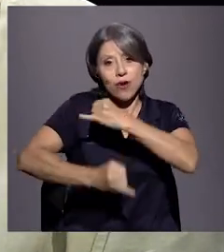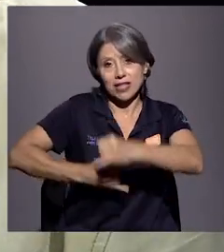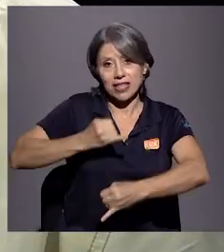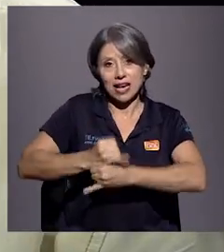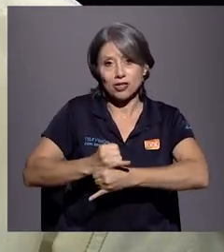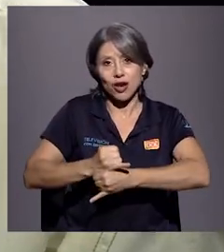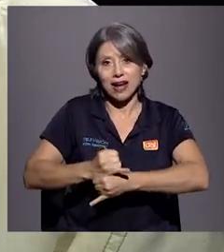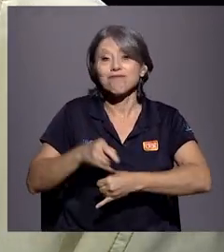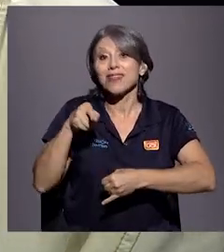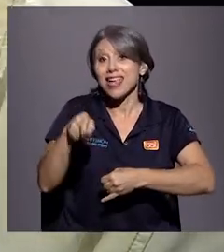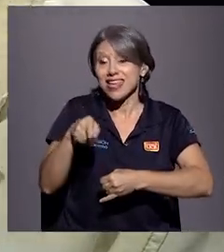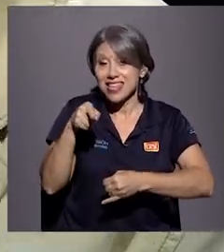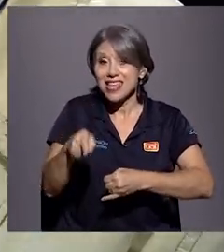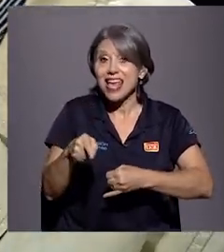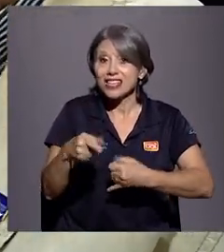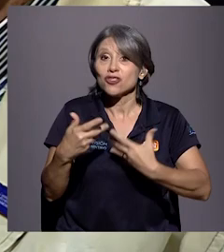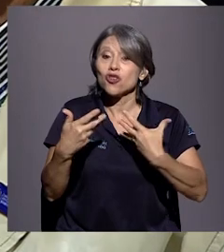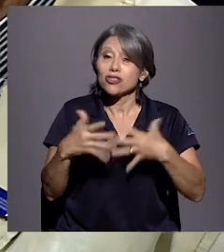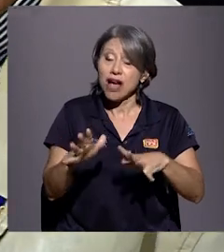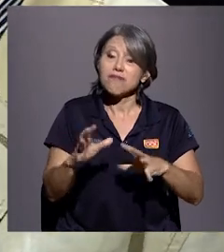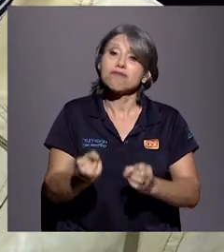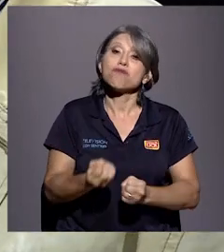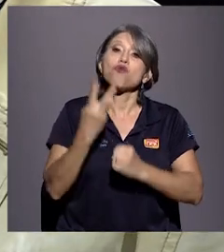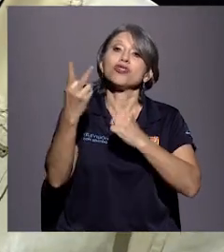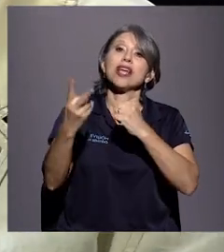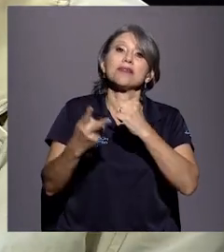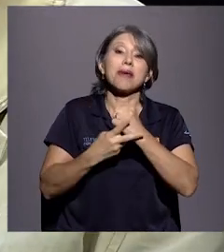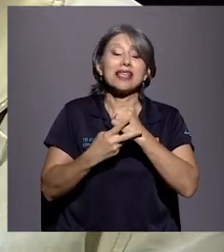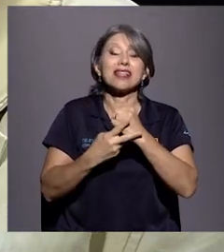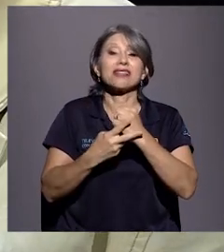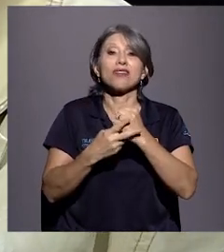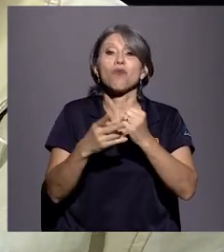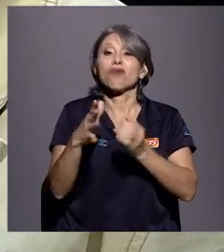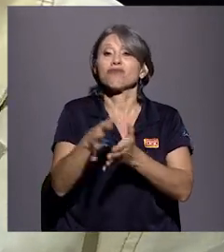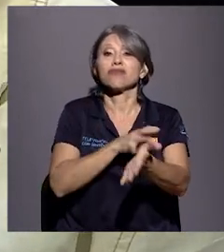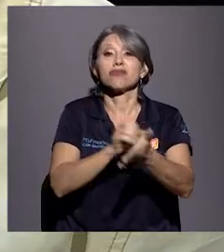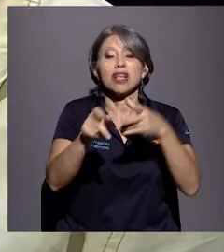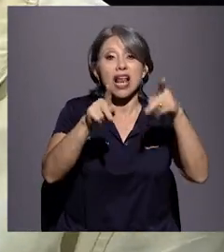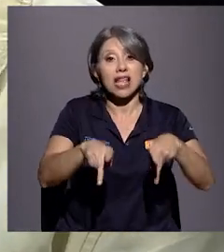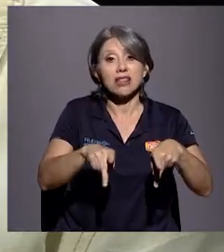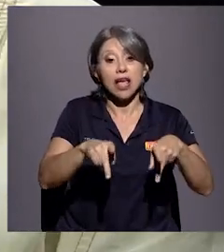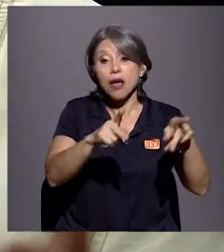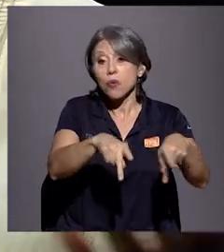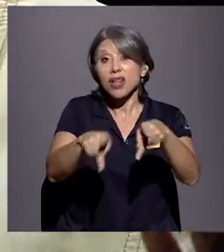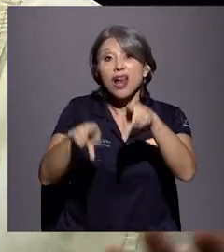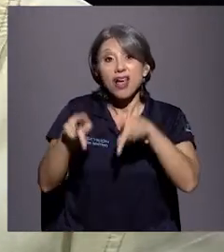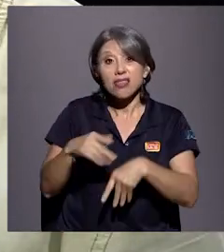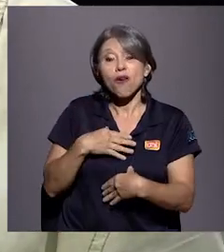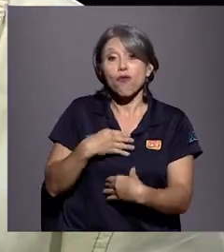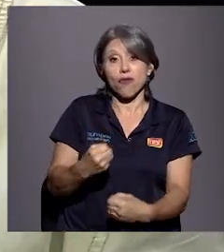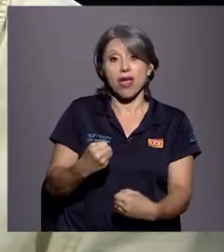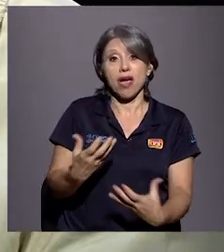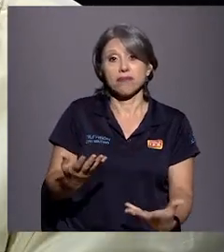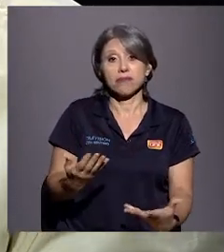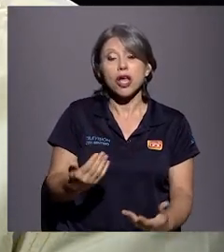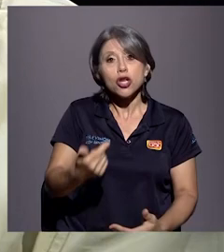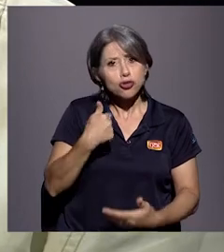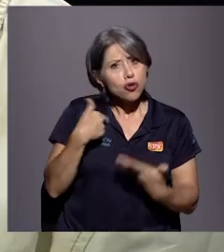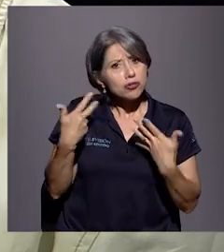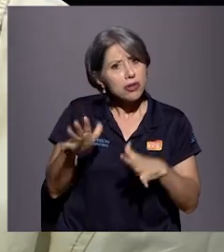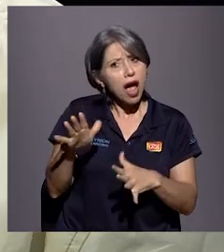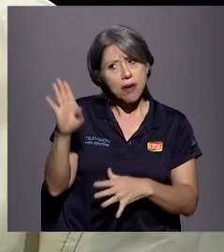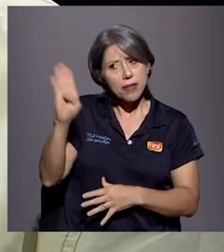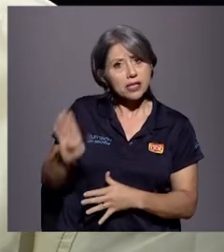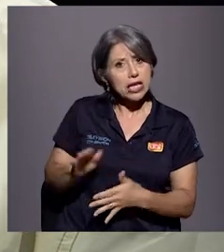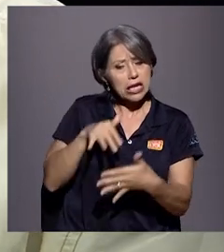eso mata, evidentemente, muchas veces la gente, porque la gente muchas veces confía. Yo ahora he hecho el estudio